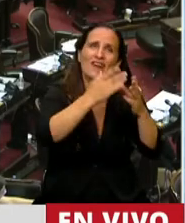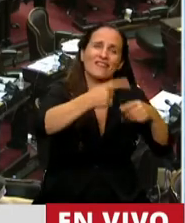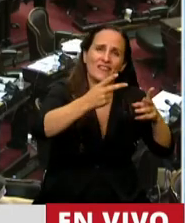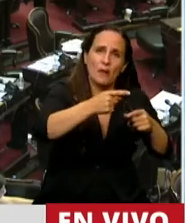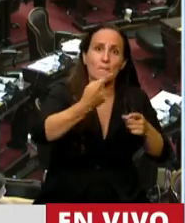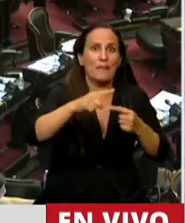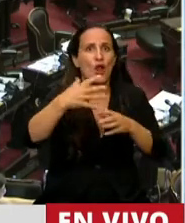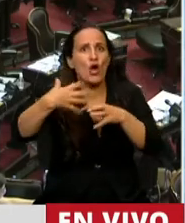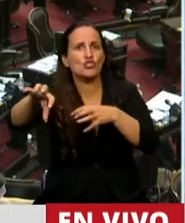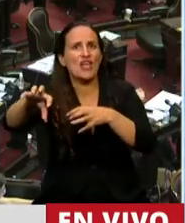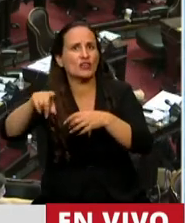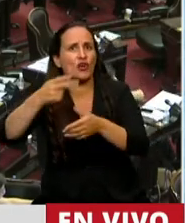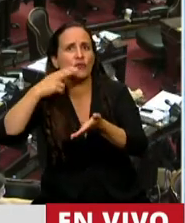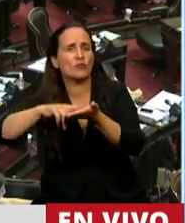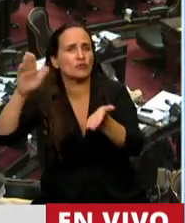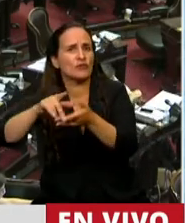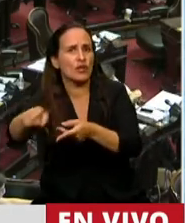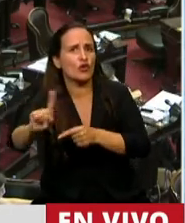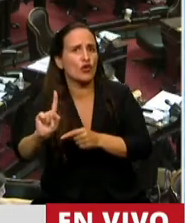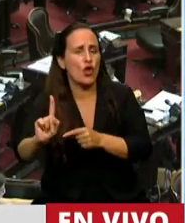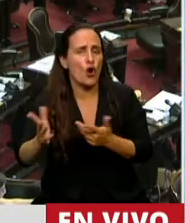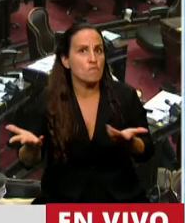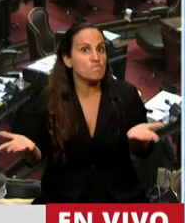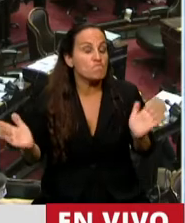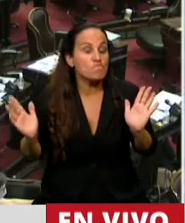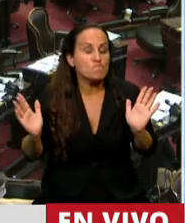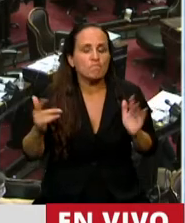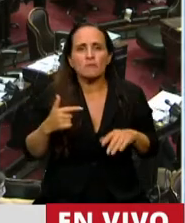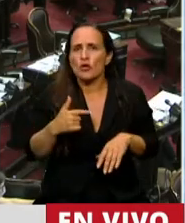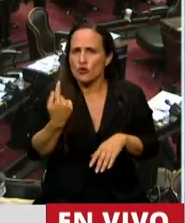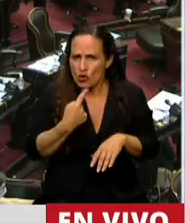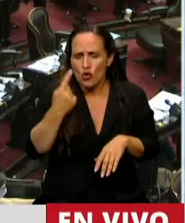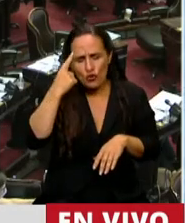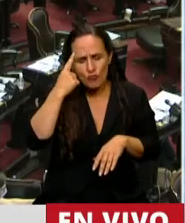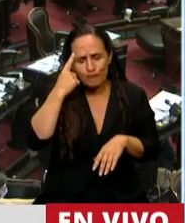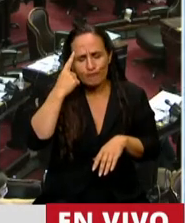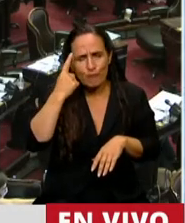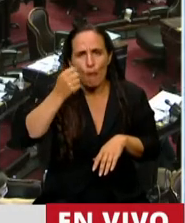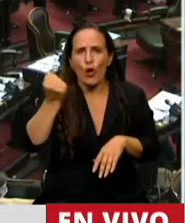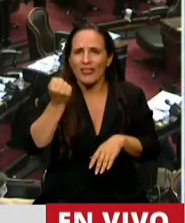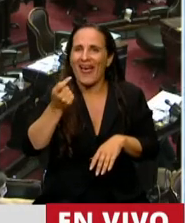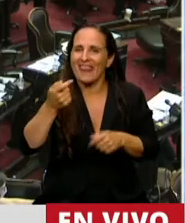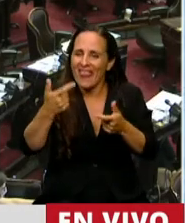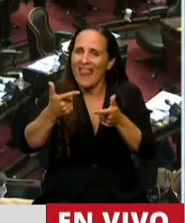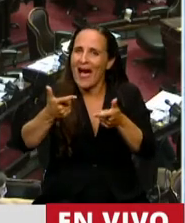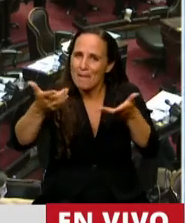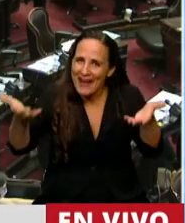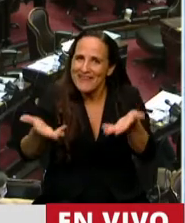ahí no lo es para otros sectores, digamos, ¿no? Nosotros creemos en los incentivos y por